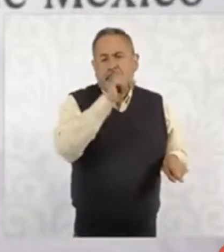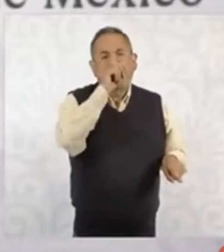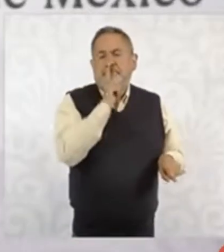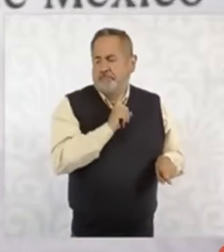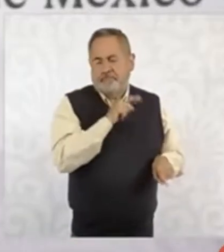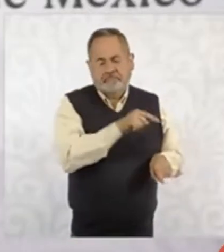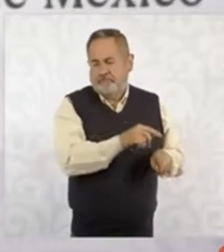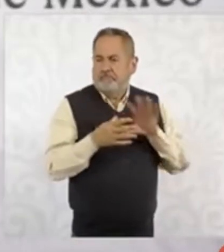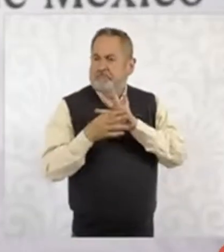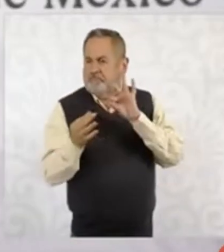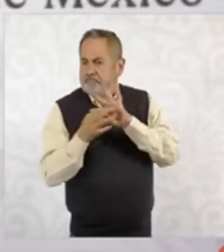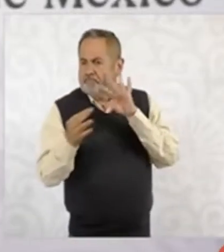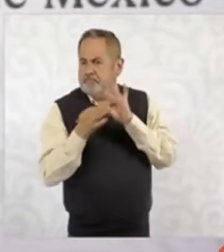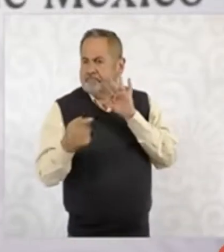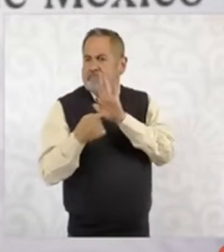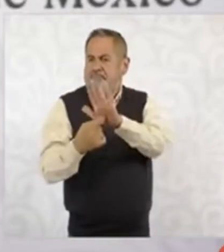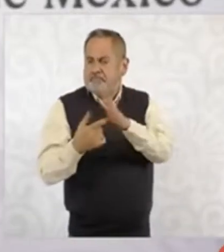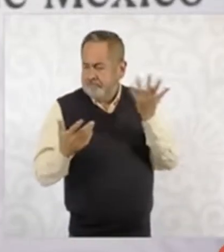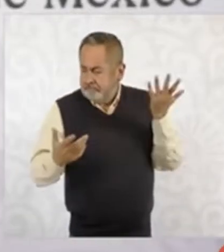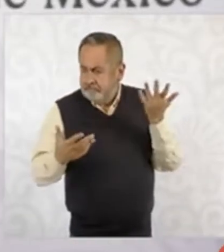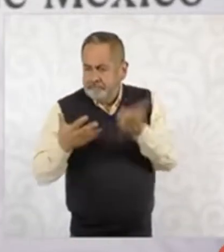es verdad.